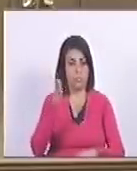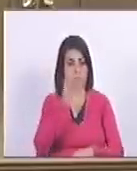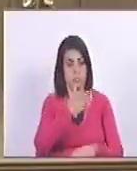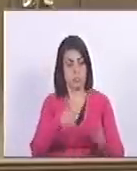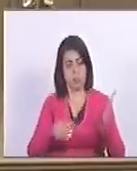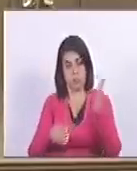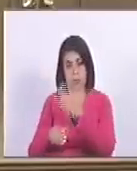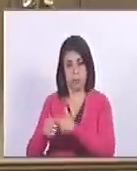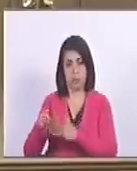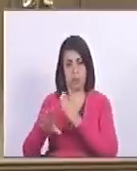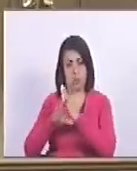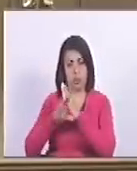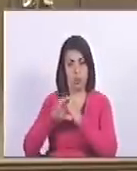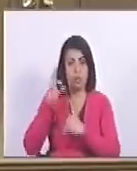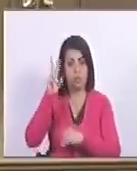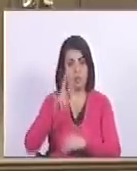Venezuela,